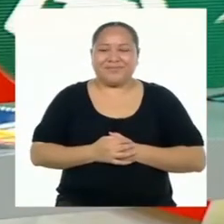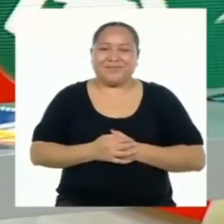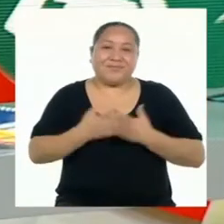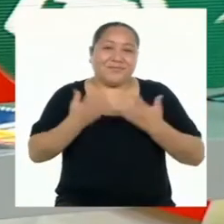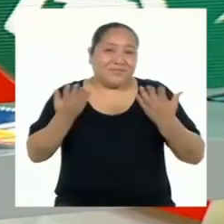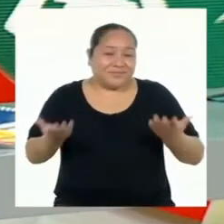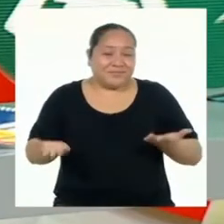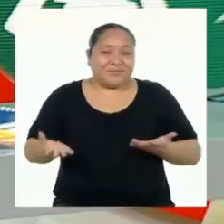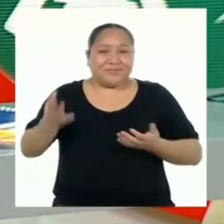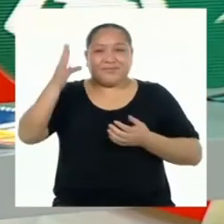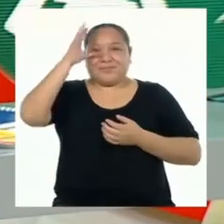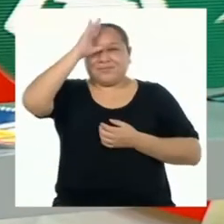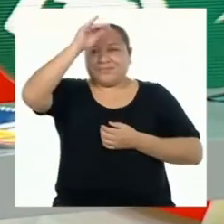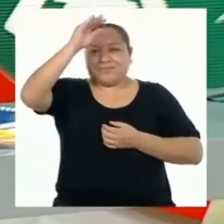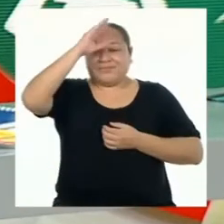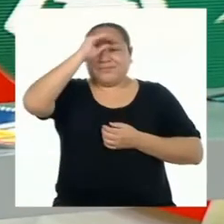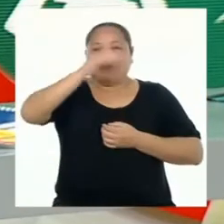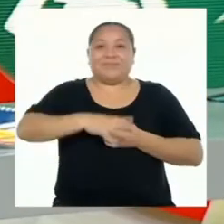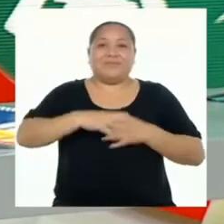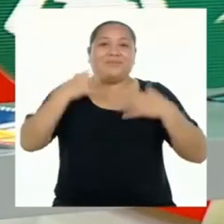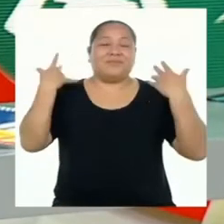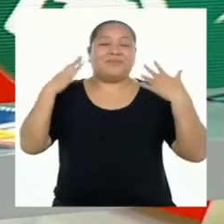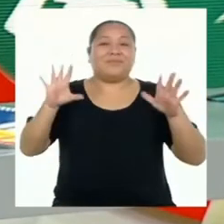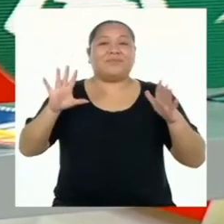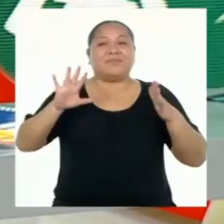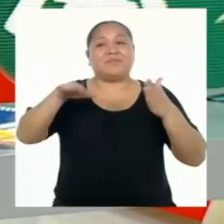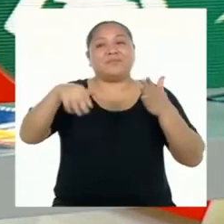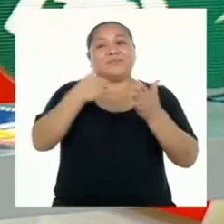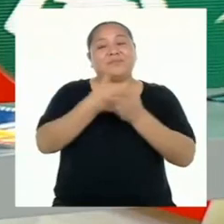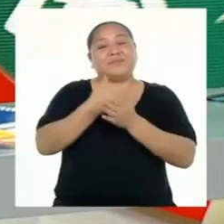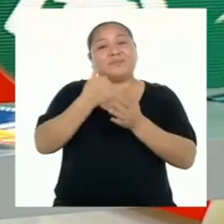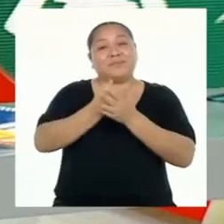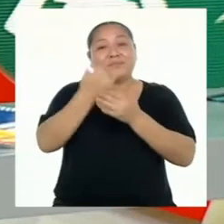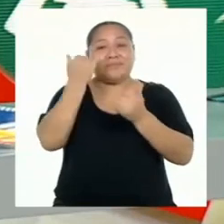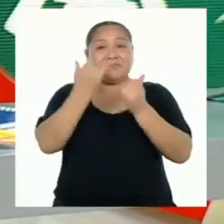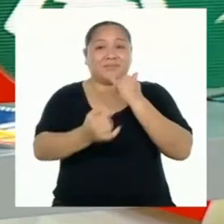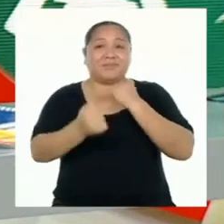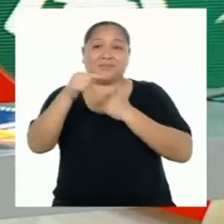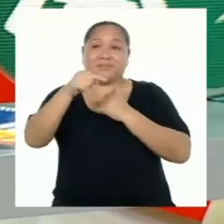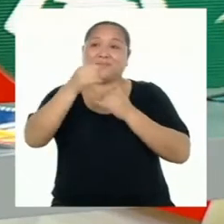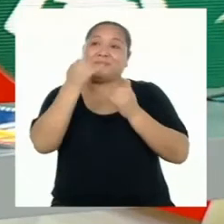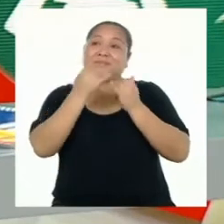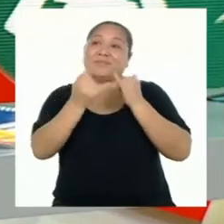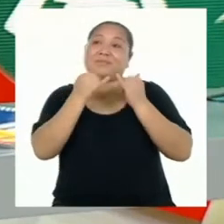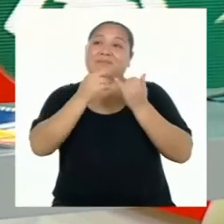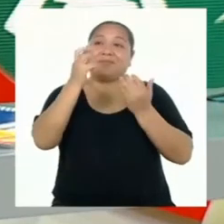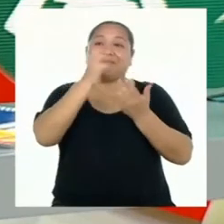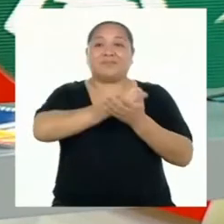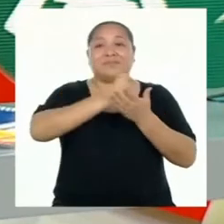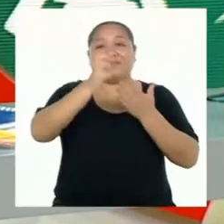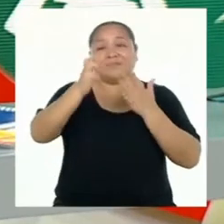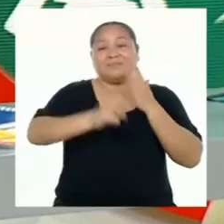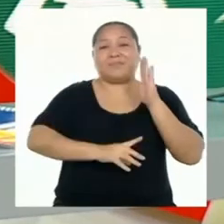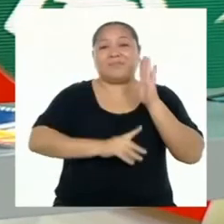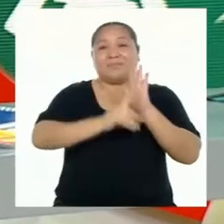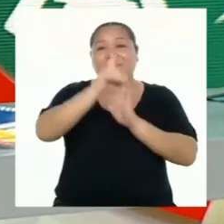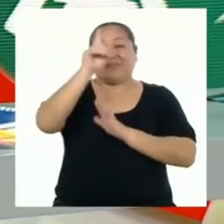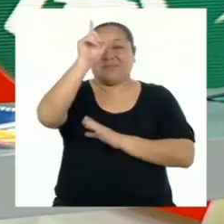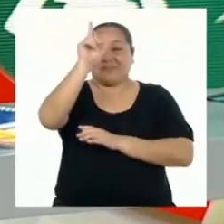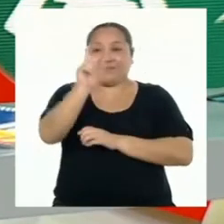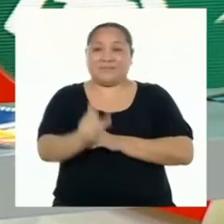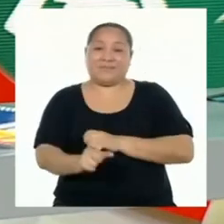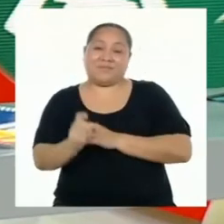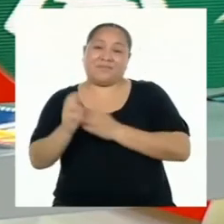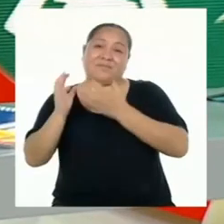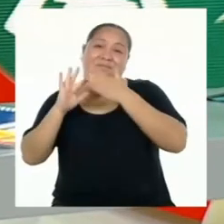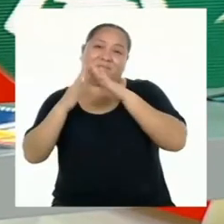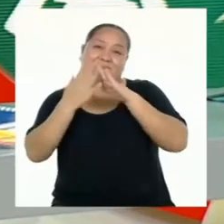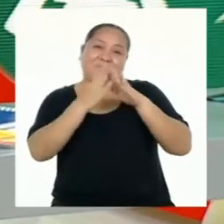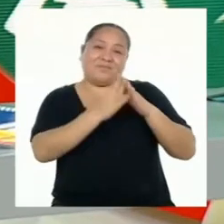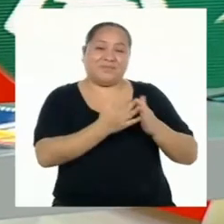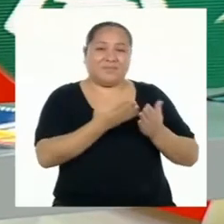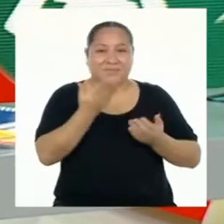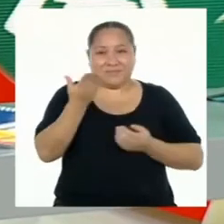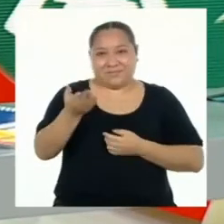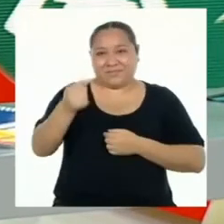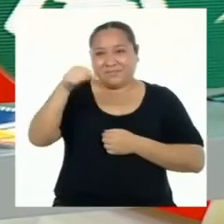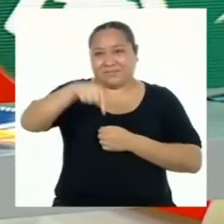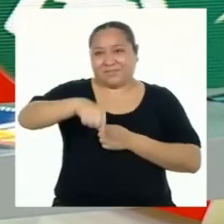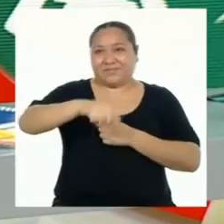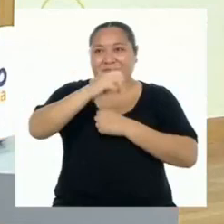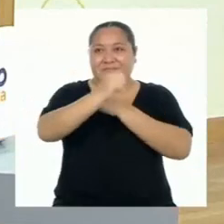Y bien, chicas y chicos, llegamos al final de este último programa de desarrollo personal, ciudadanía y cívica del